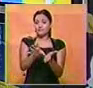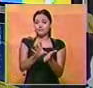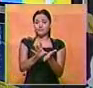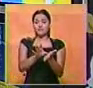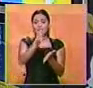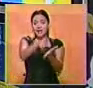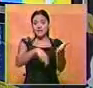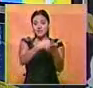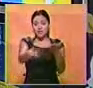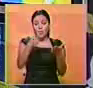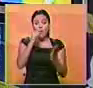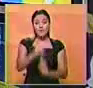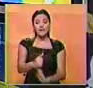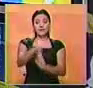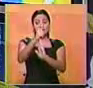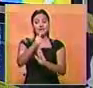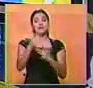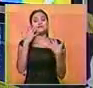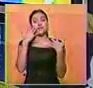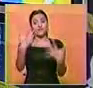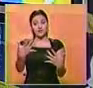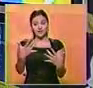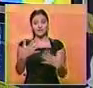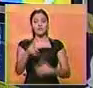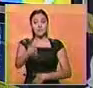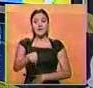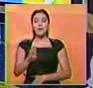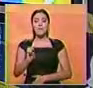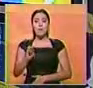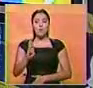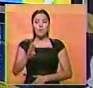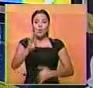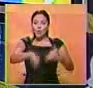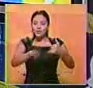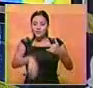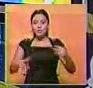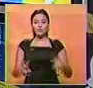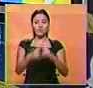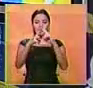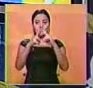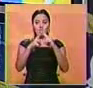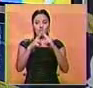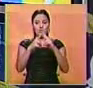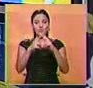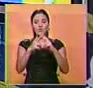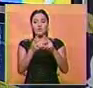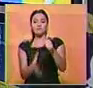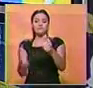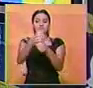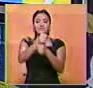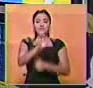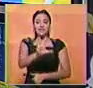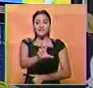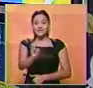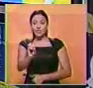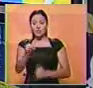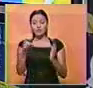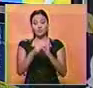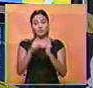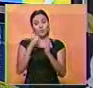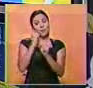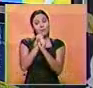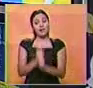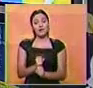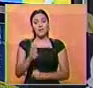Joe Girardi, y por allí pues veremos si al menos Bo Abreu logra en estos últimos encuentros alcanzar los 300 puntos de average. Ayer